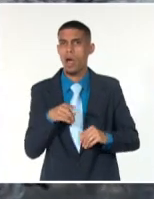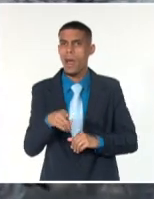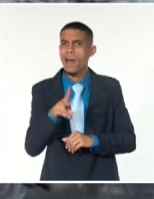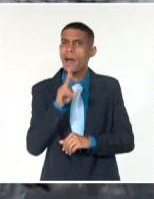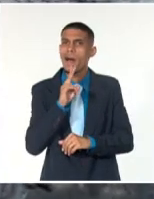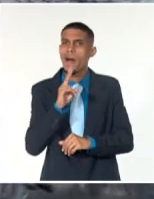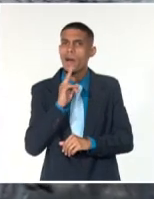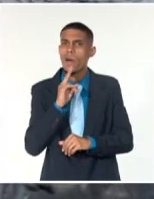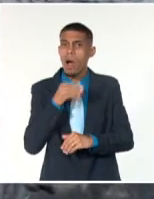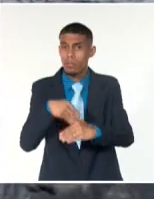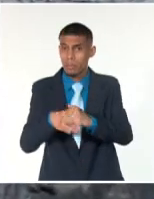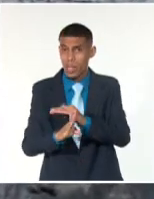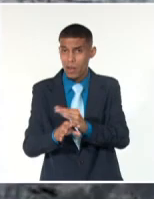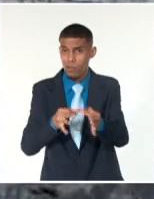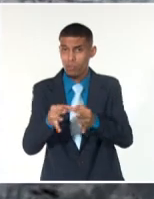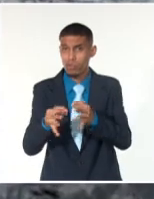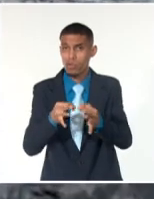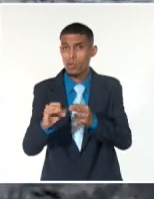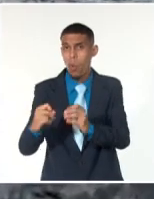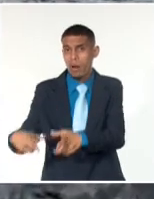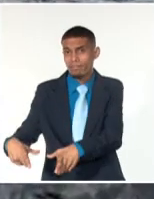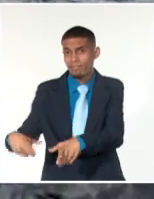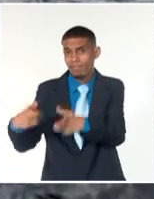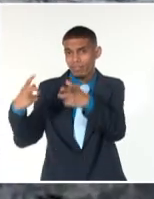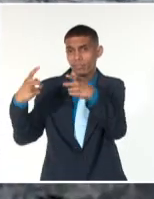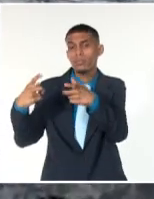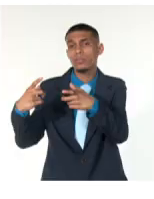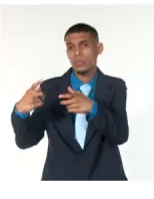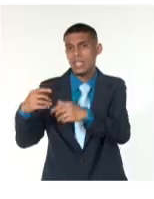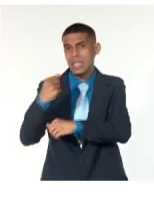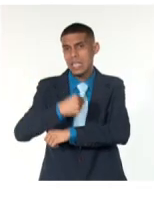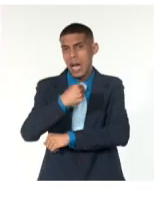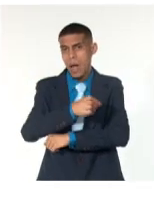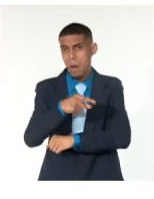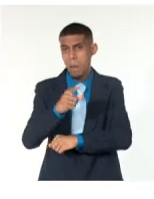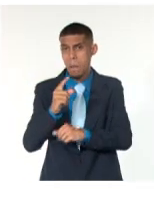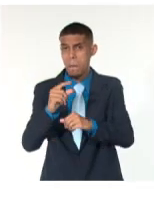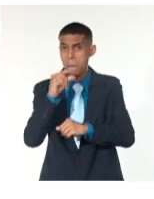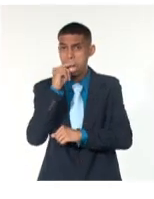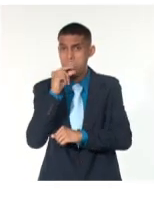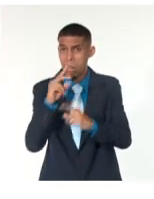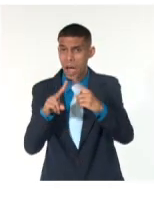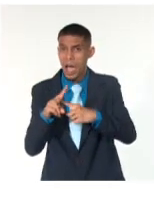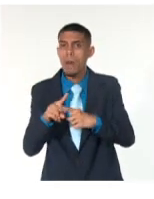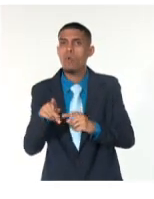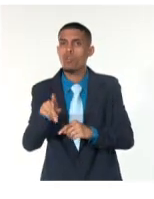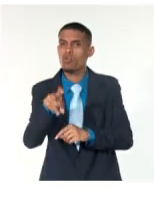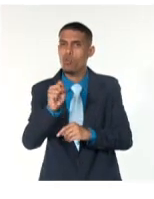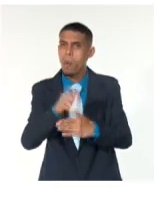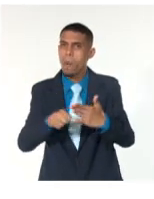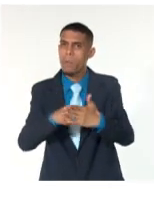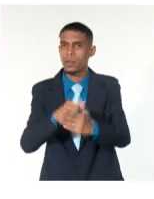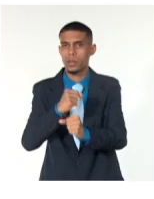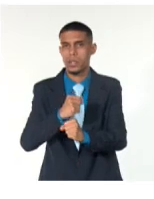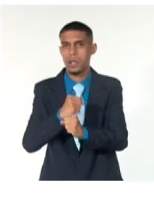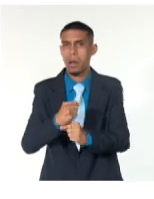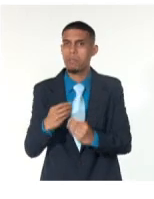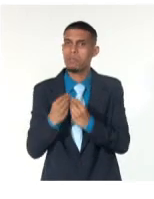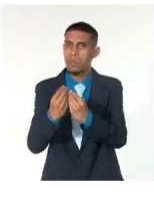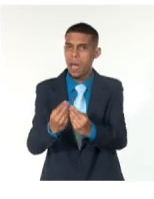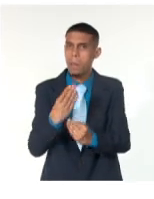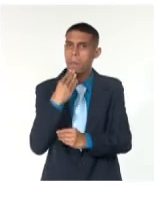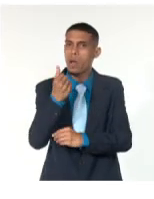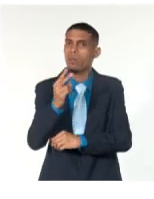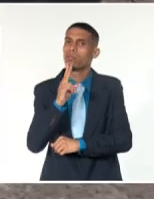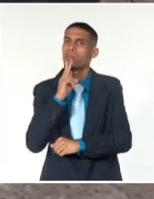en funcionamiento de un llenadero de carros cisternas en bayamo figuran en el plan de acciones que favorecerán a los habitantes de la